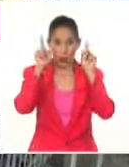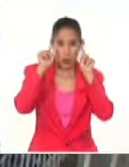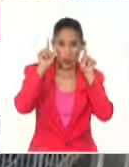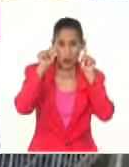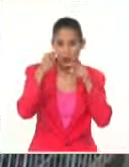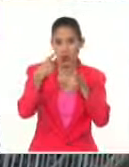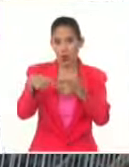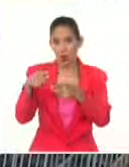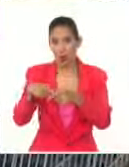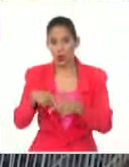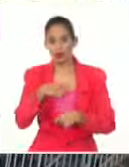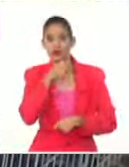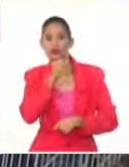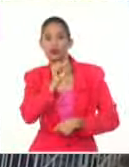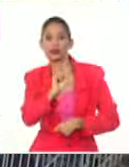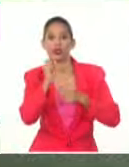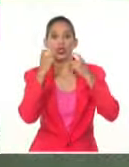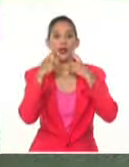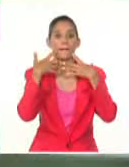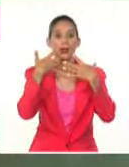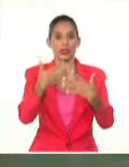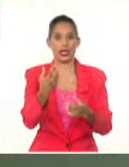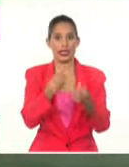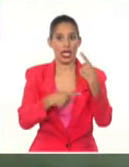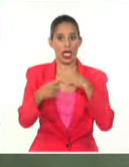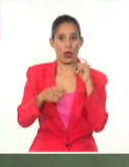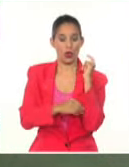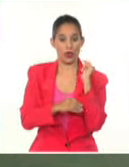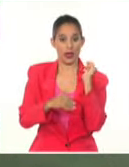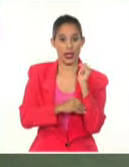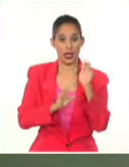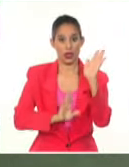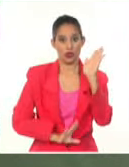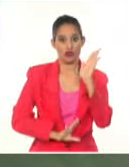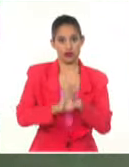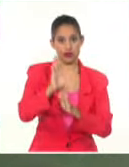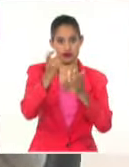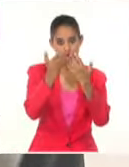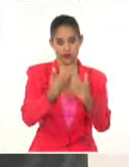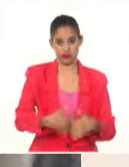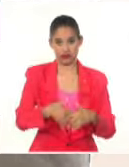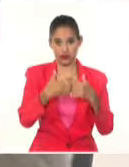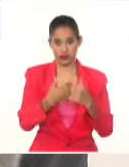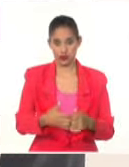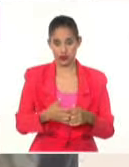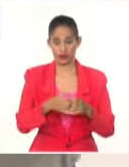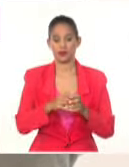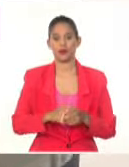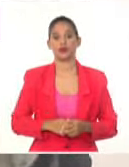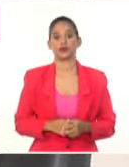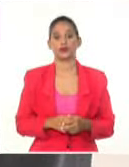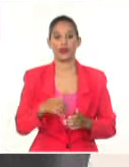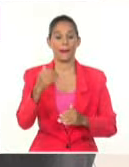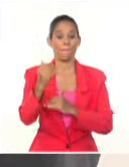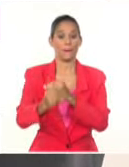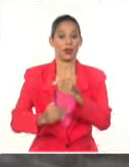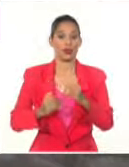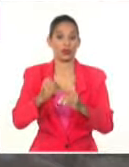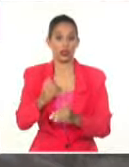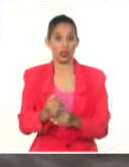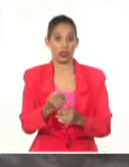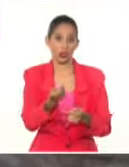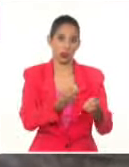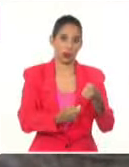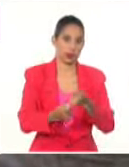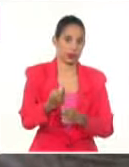Cada una contará con 60 reproductoras con el objetivo de elevar el potencial de estas especies. El proceso inversionista avanza de